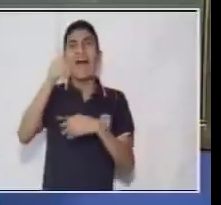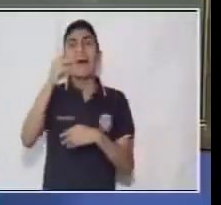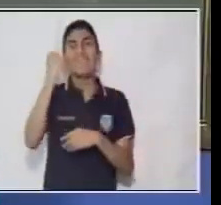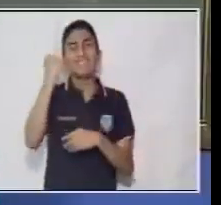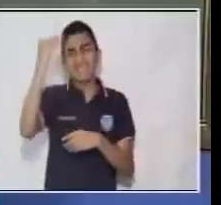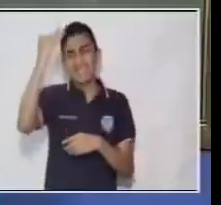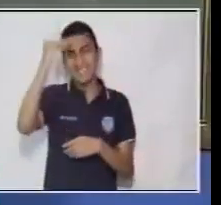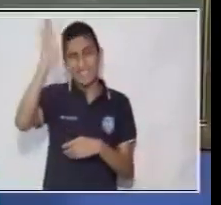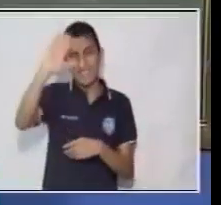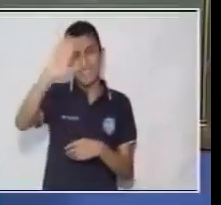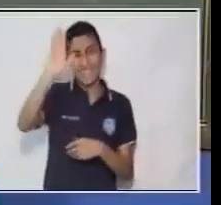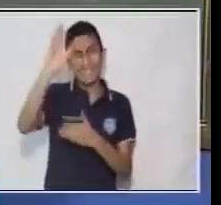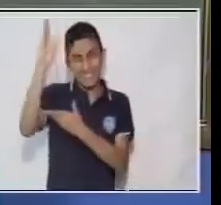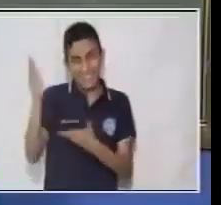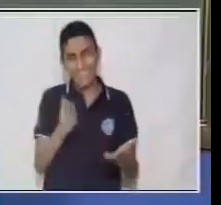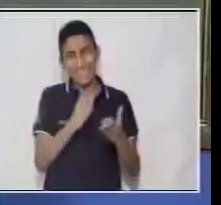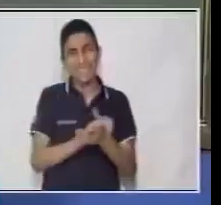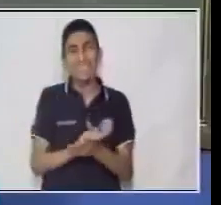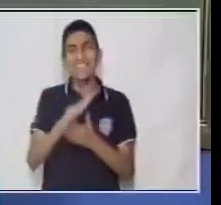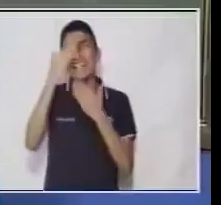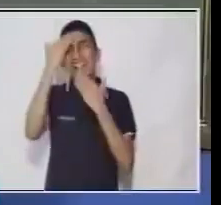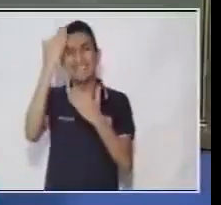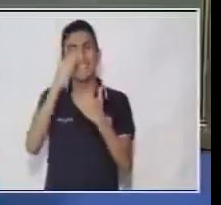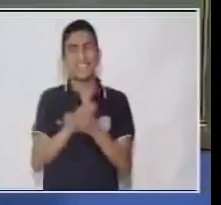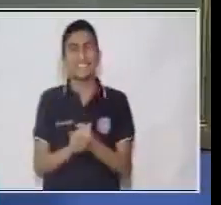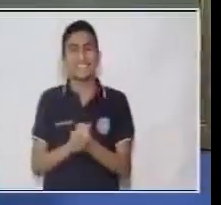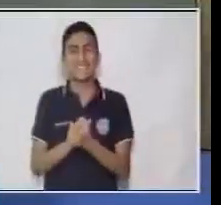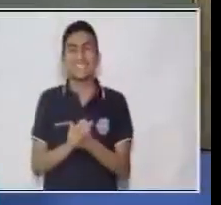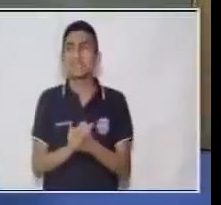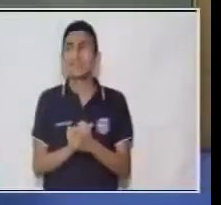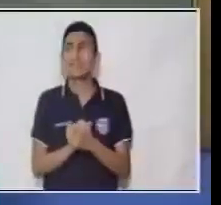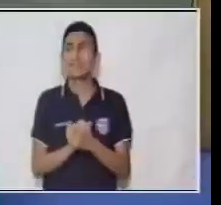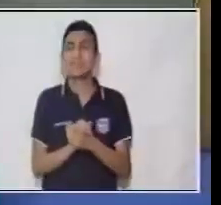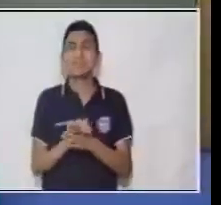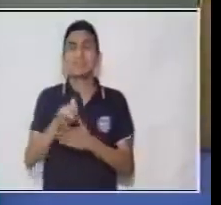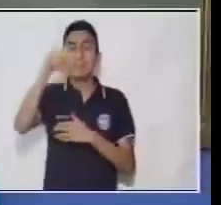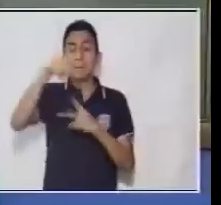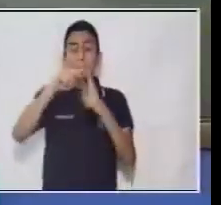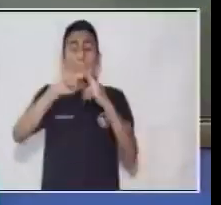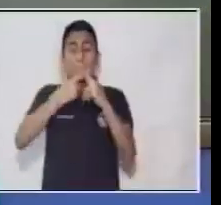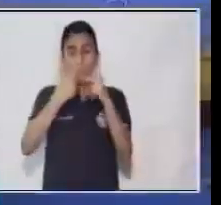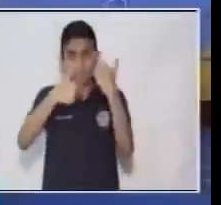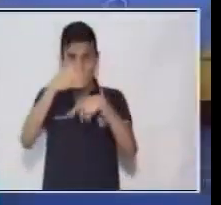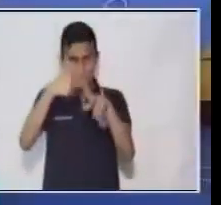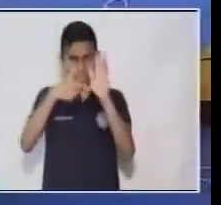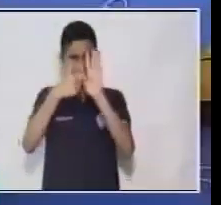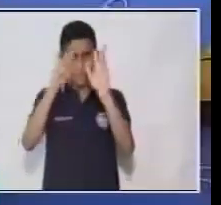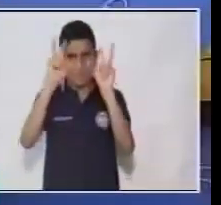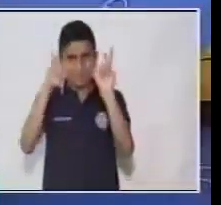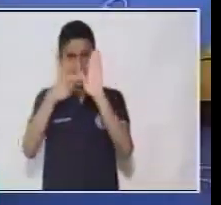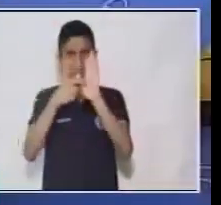Abdi. Bienvenido, Abdi. Muchas gracias. Vamos a comenzar.